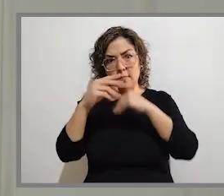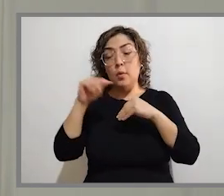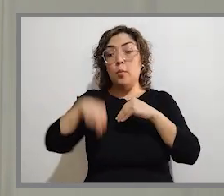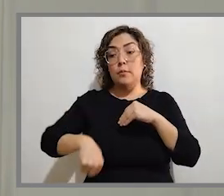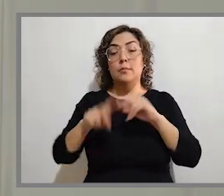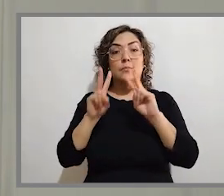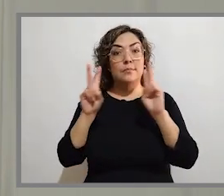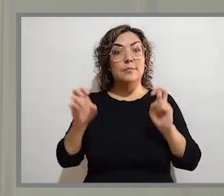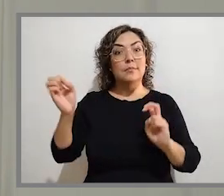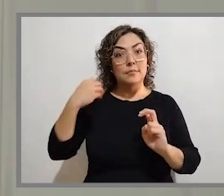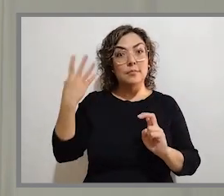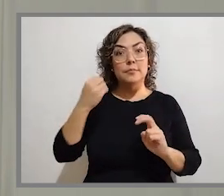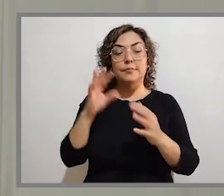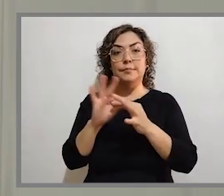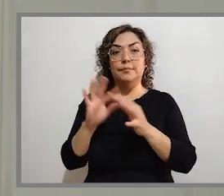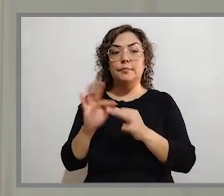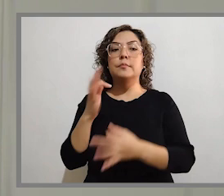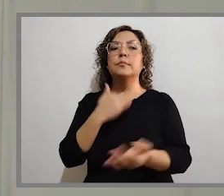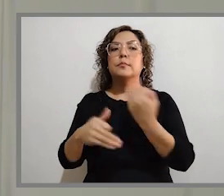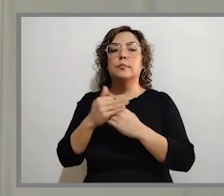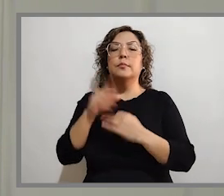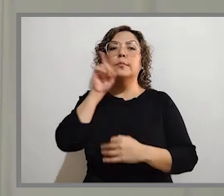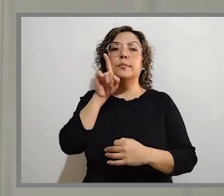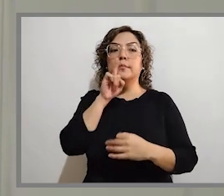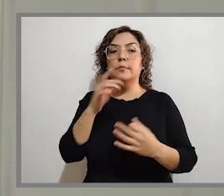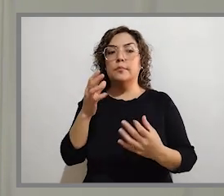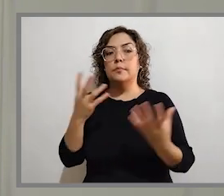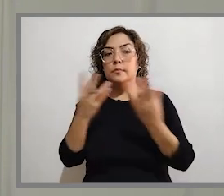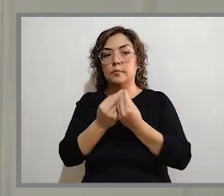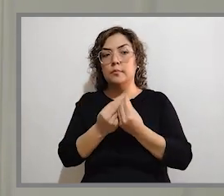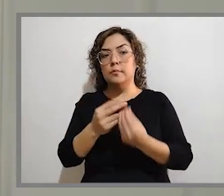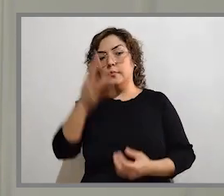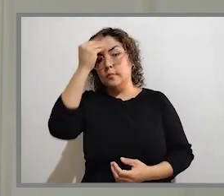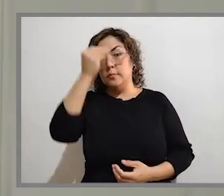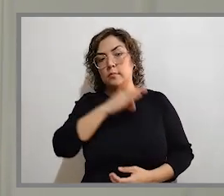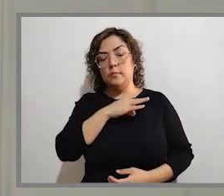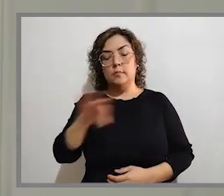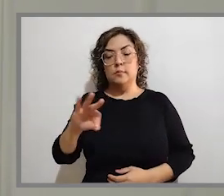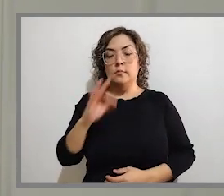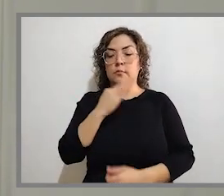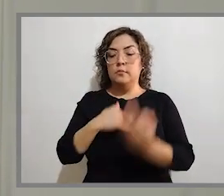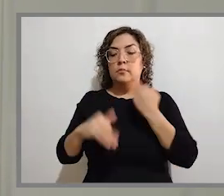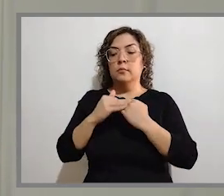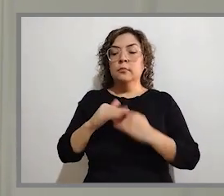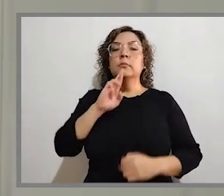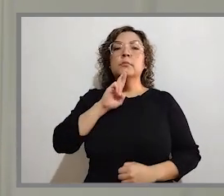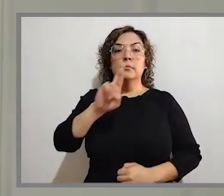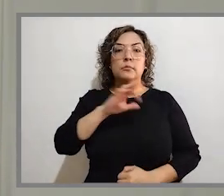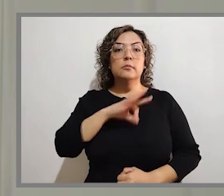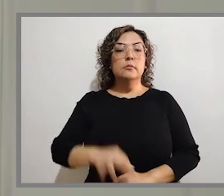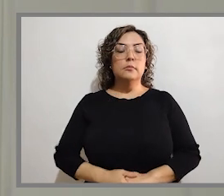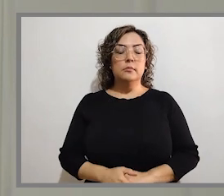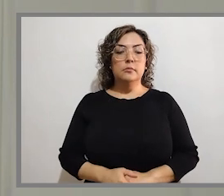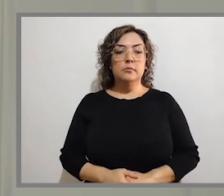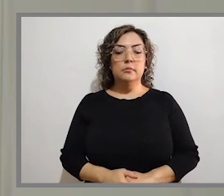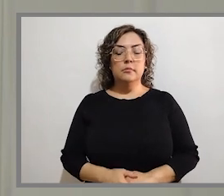se fomenta un aprendizaje colectivo que fortalece la resiliencia y la capacidad de respuesta ante estas situaciones. Al